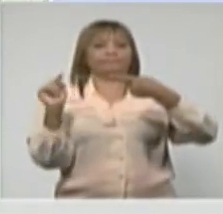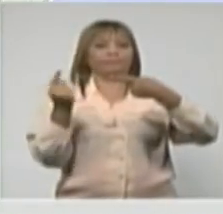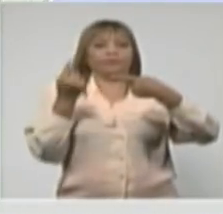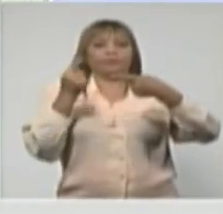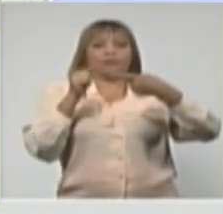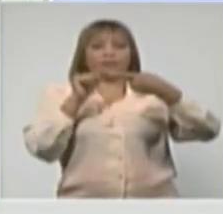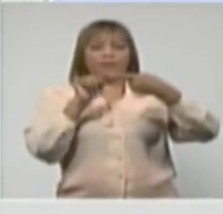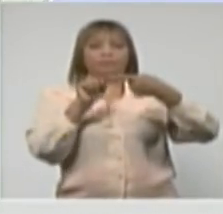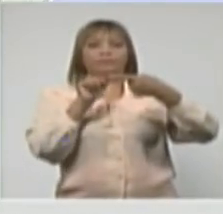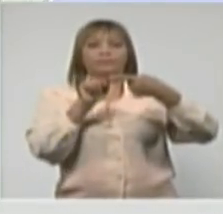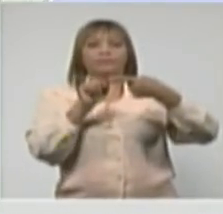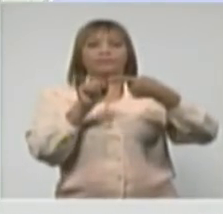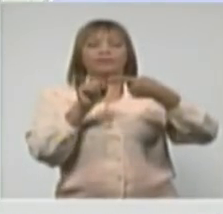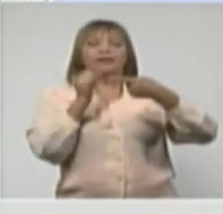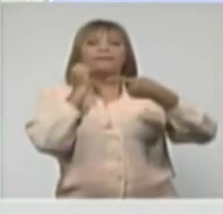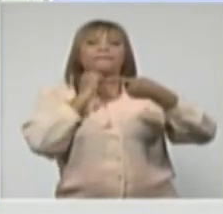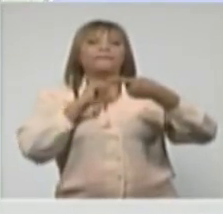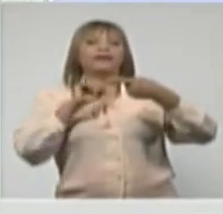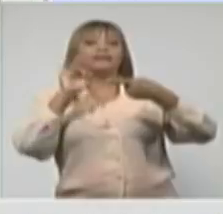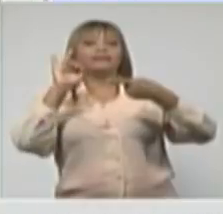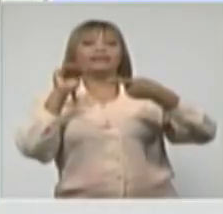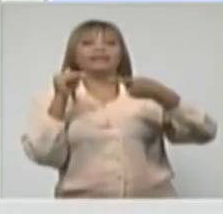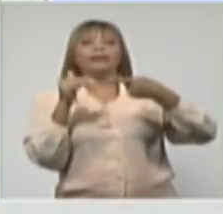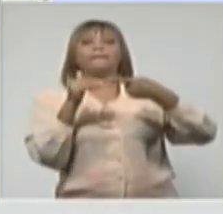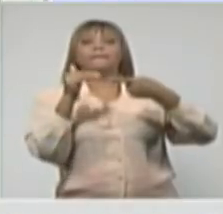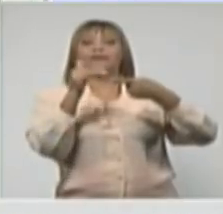momentos con más de